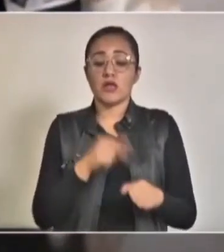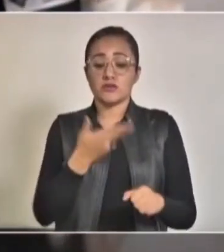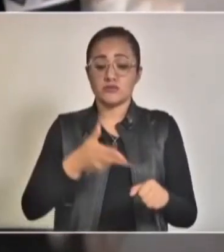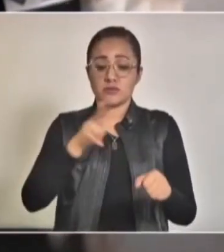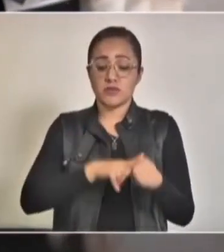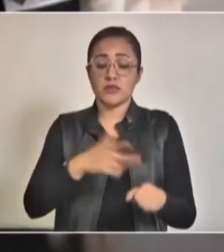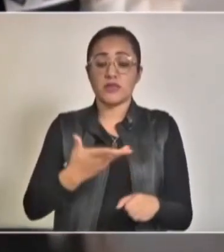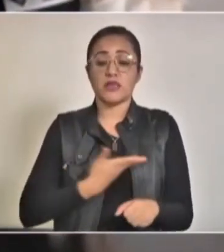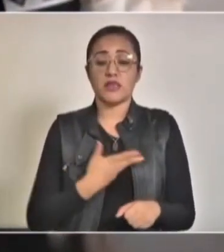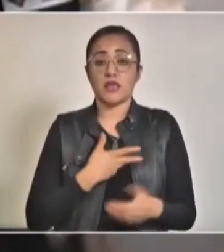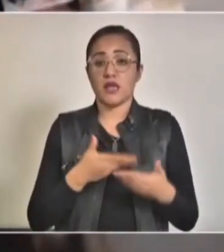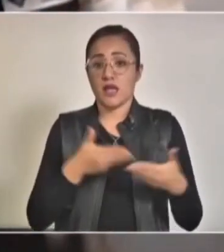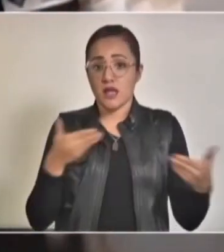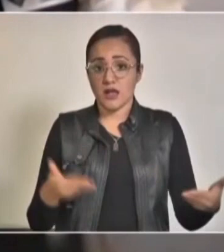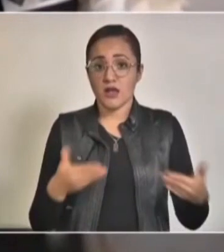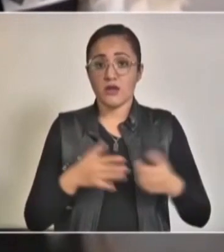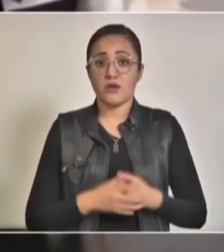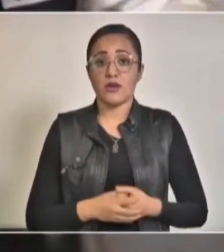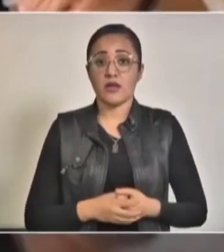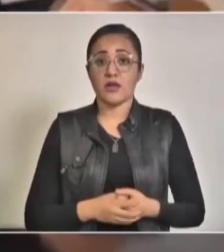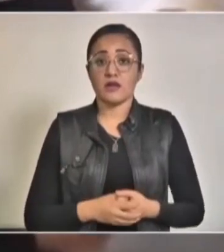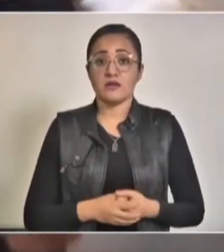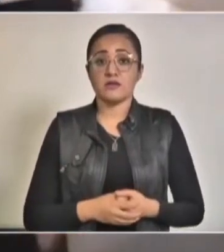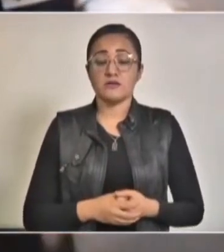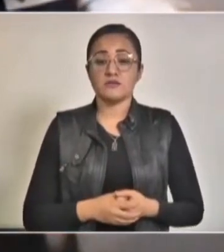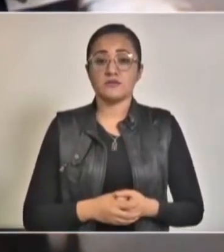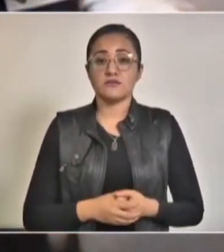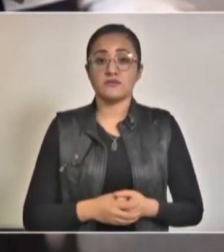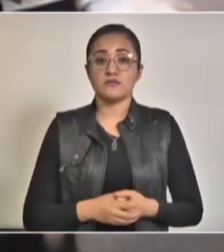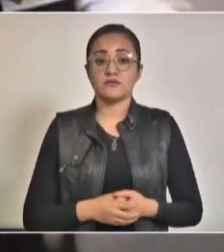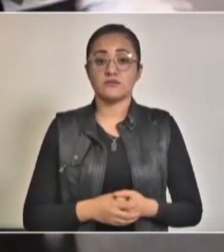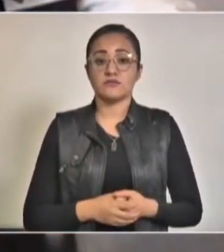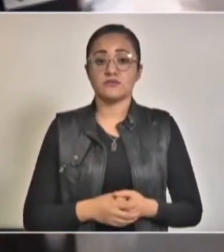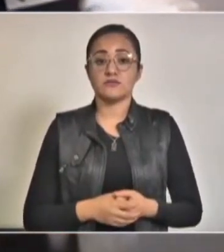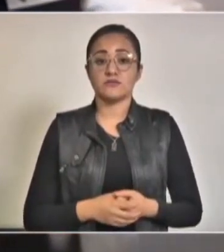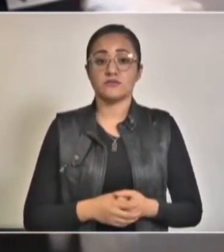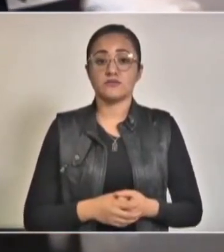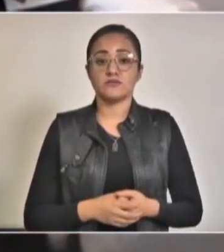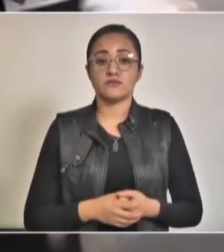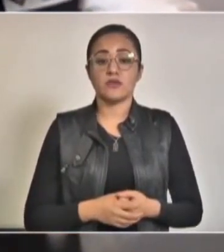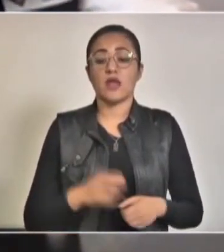hospitalización, tenemos hasta el momento internados